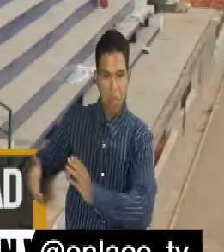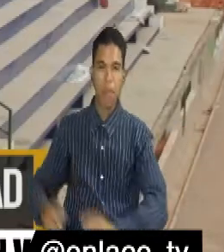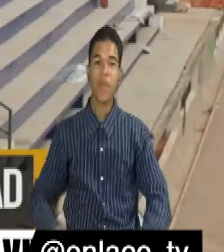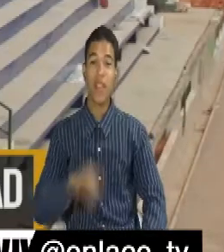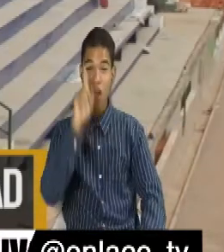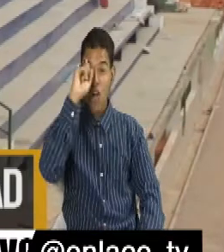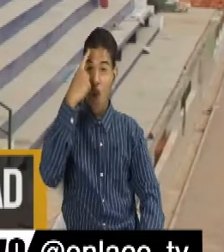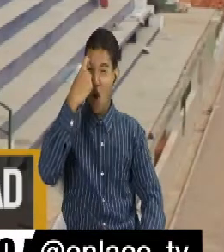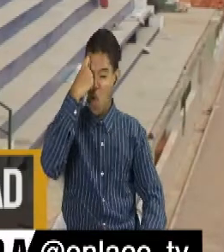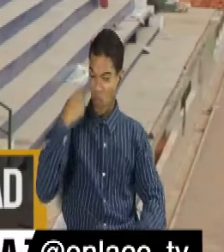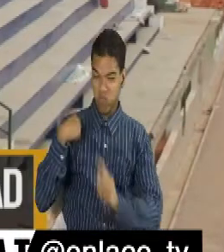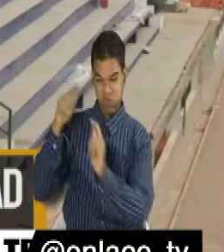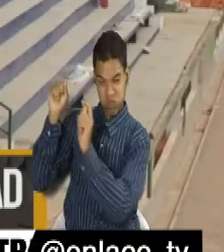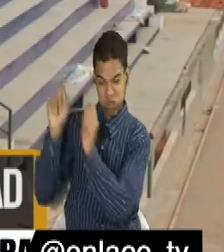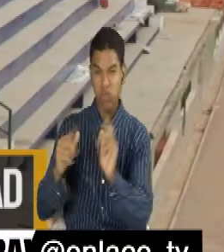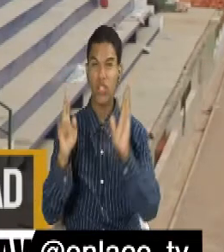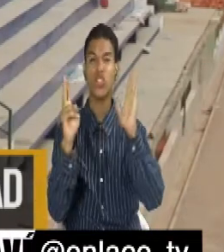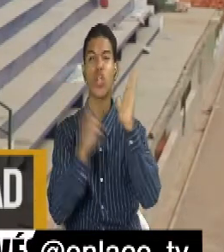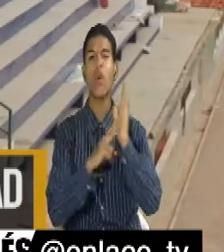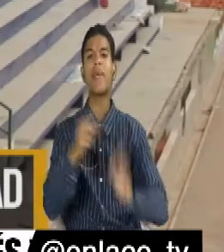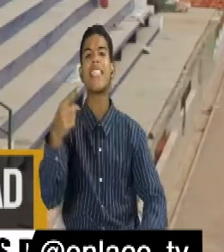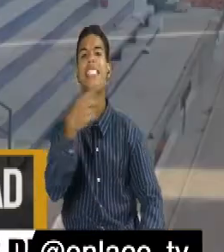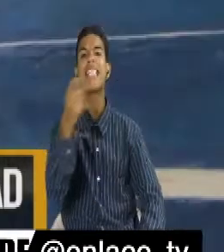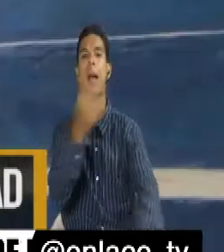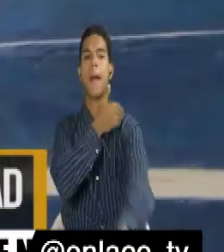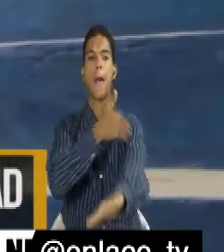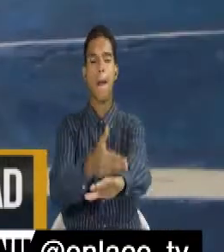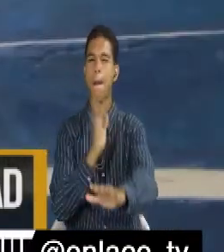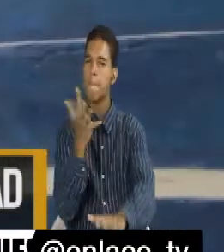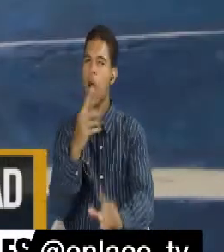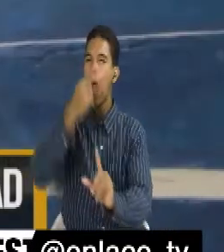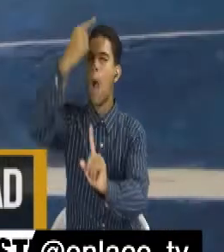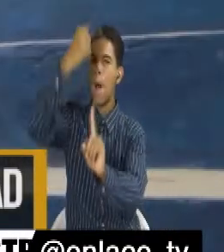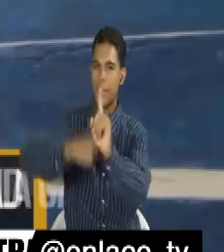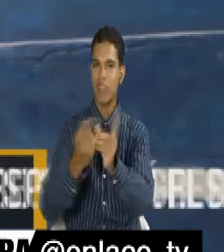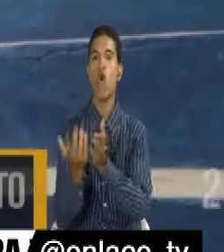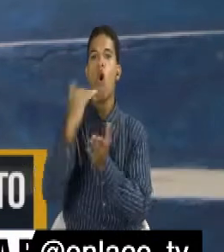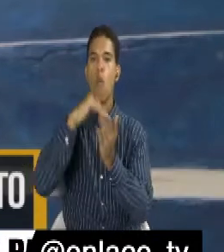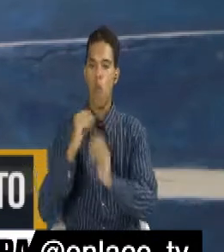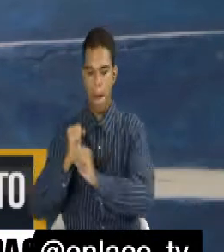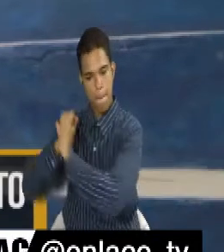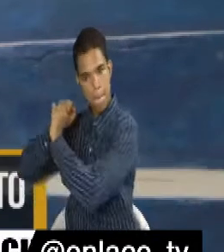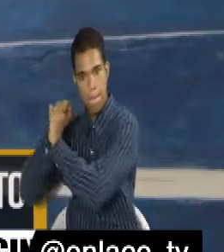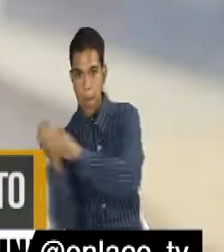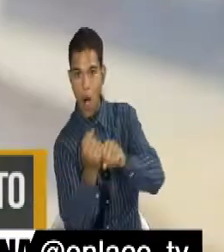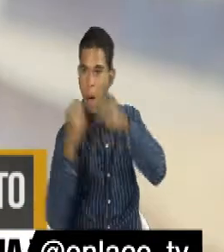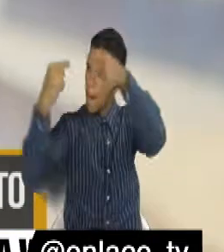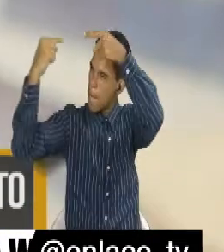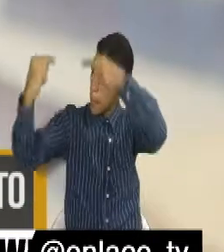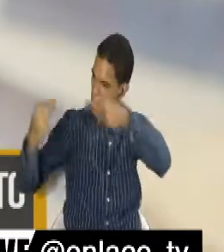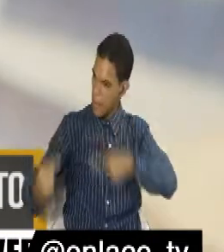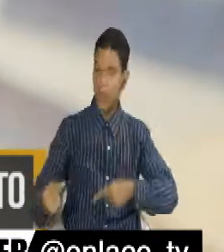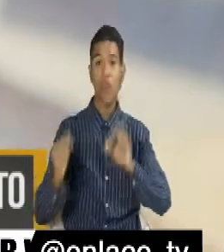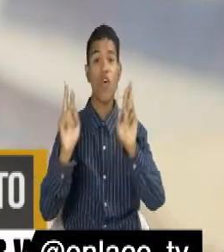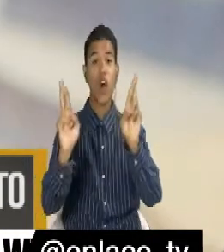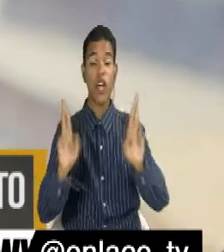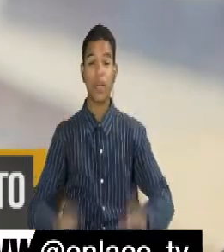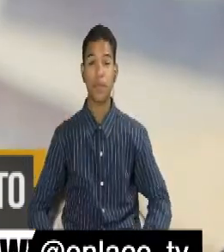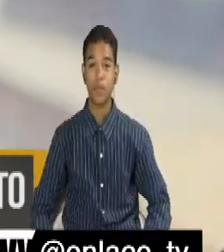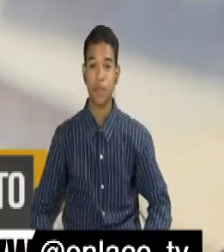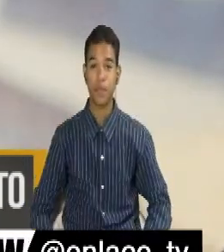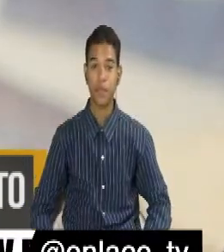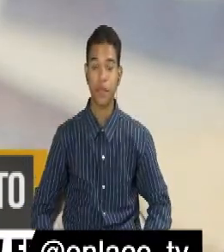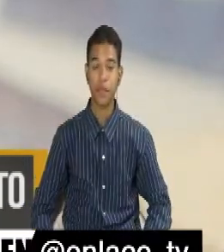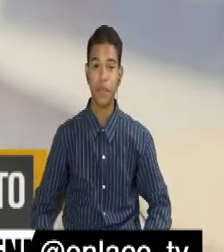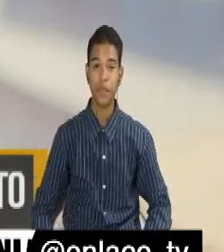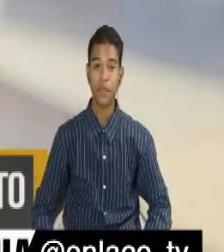mes aproximadamente regrese el deporte de la pelota caliente al puerto petrolero. Se está haciendo con el contrato